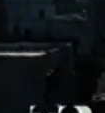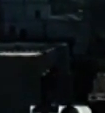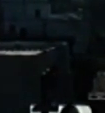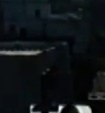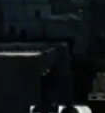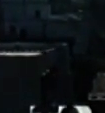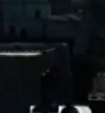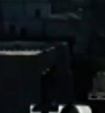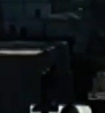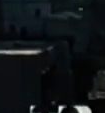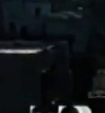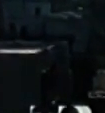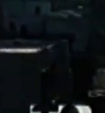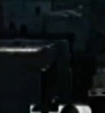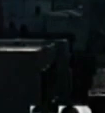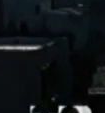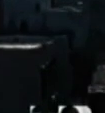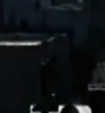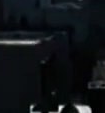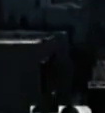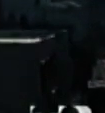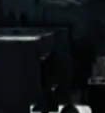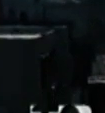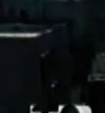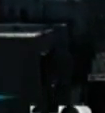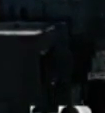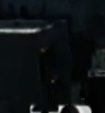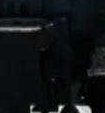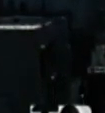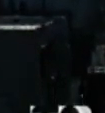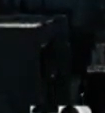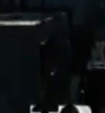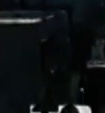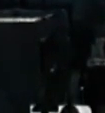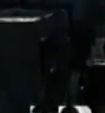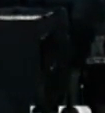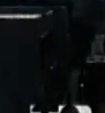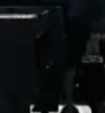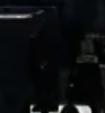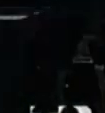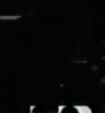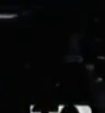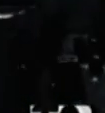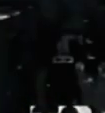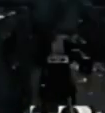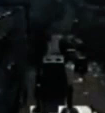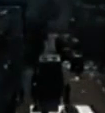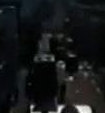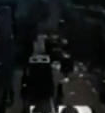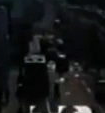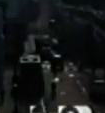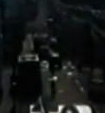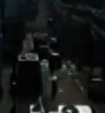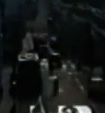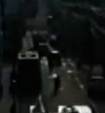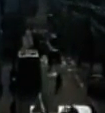domos, presentando así varias cumbres, de las cuales la máxima alcanza 5.790 metros. Con esta